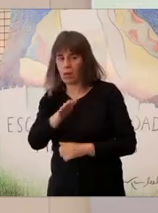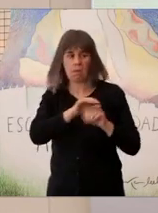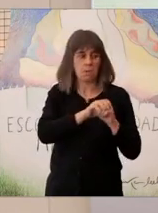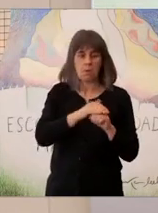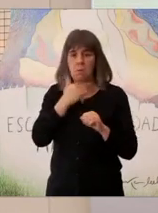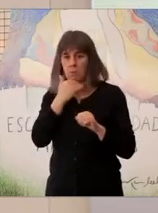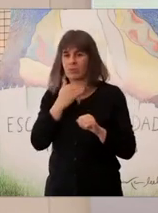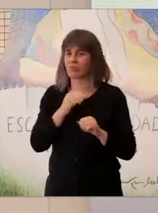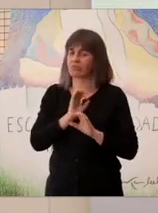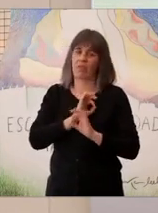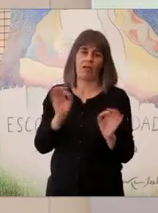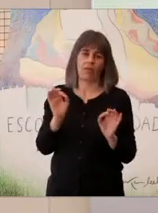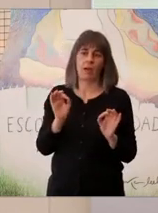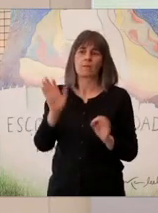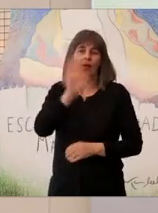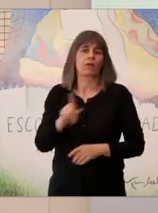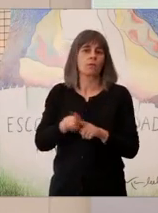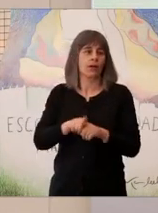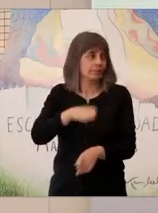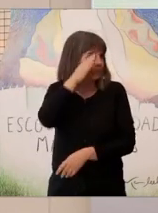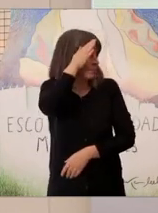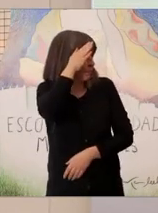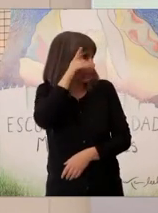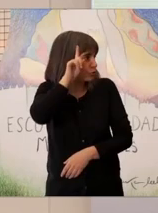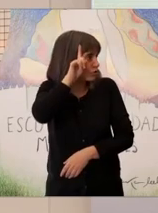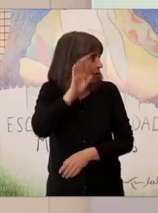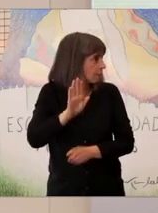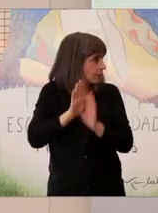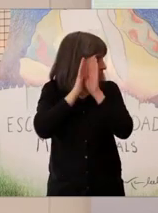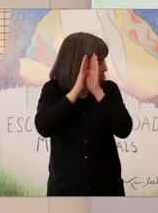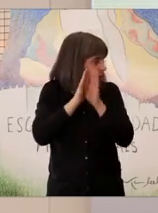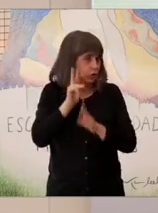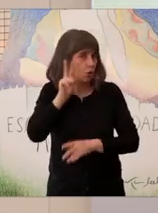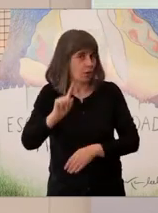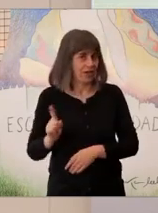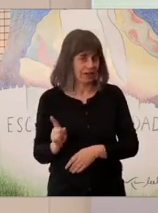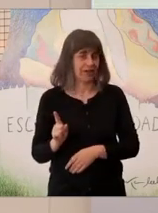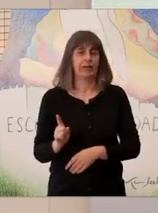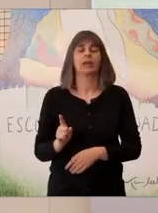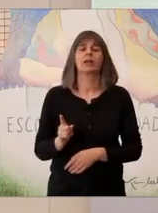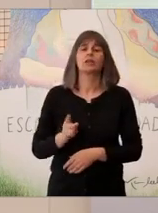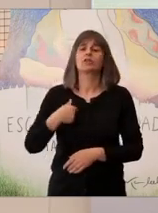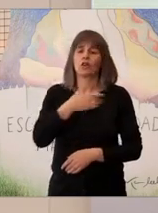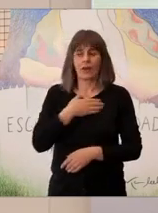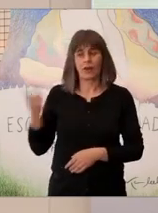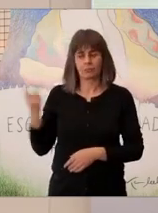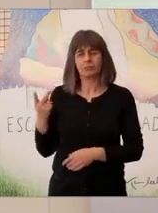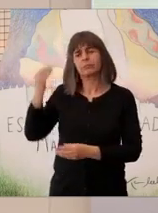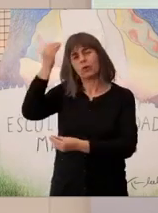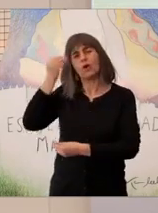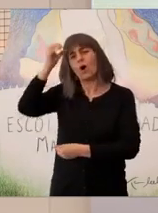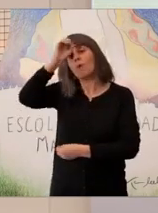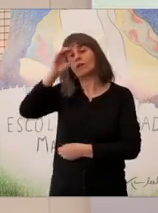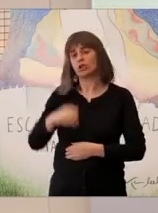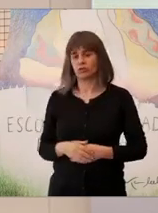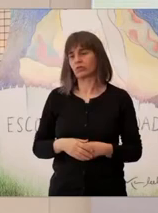nada, que nadie veía nada y que no nos enteramos de nada. Bueno, quería vuestra reflexión al respecto. Bueno, desde